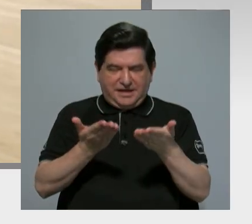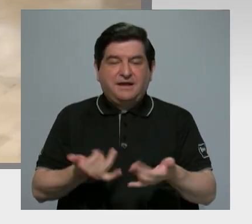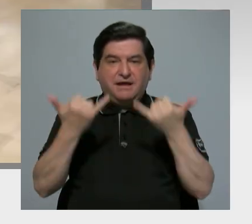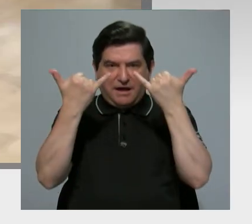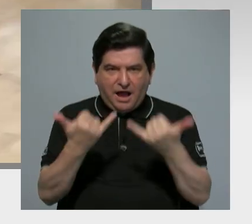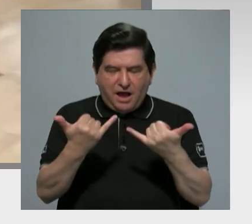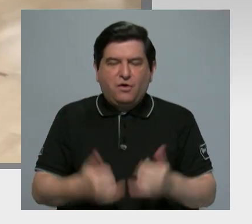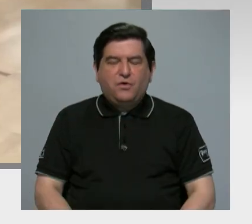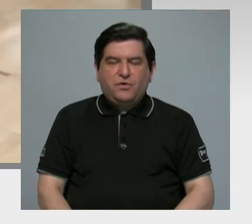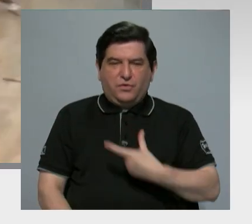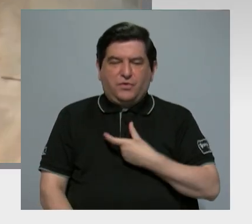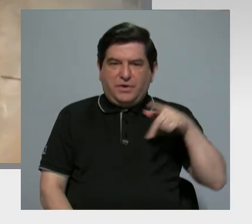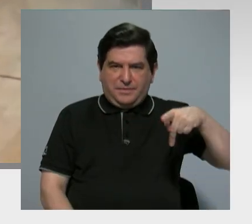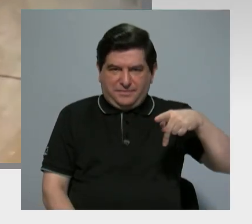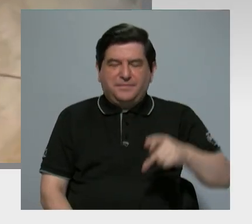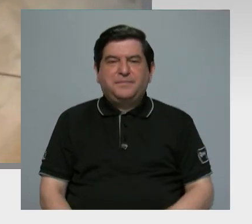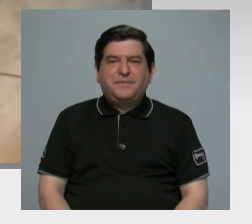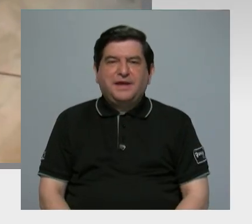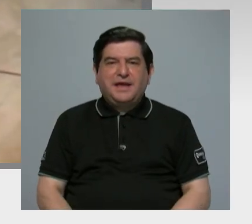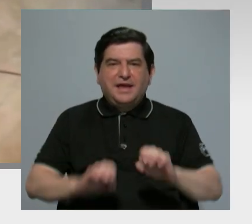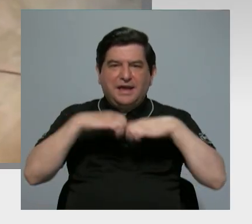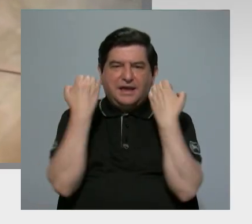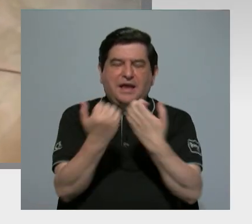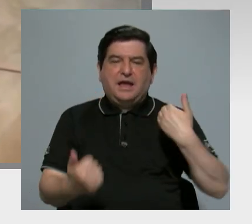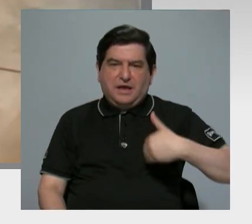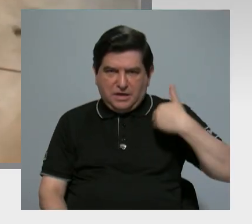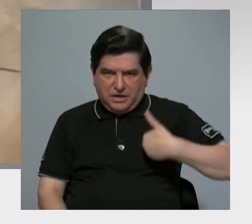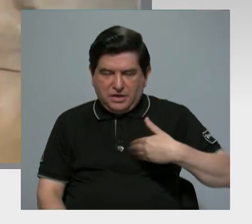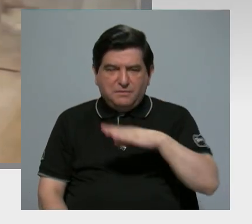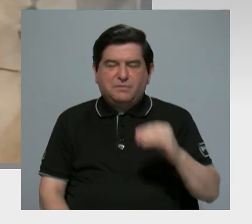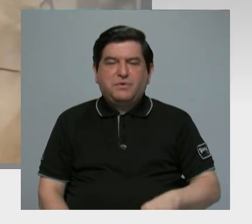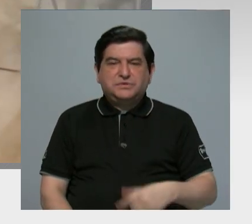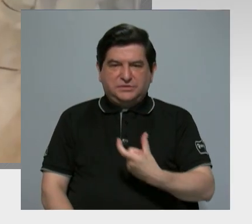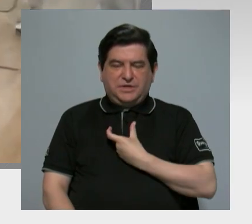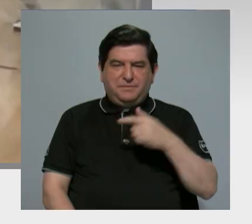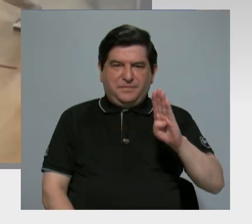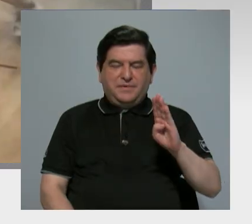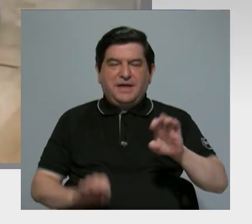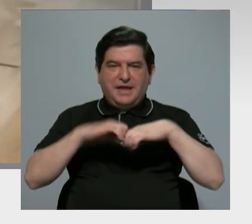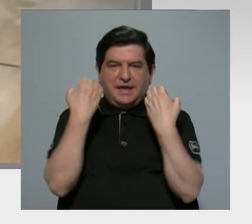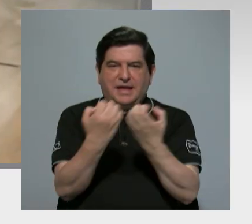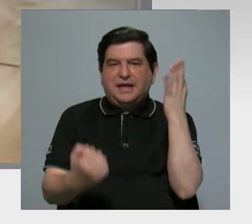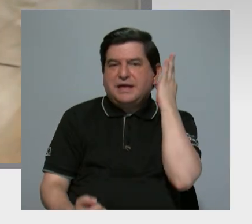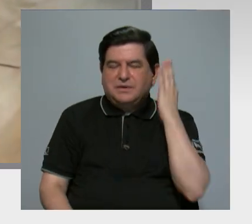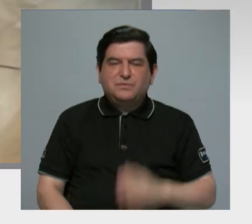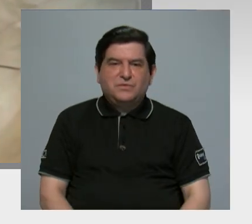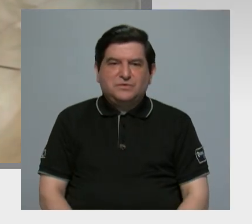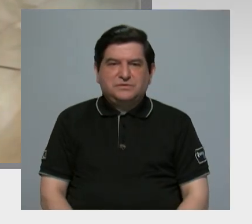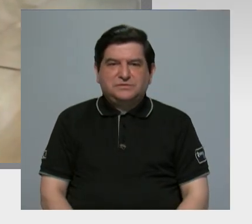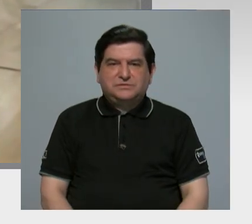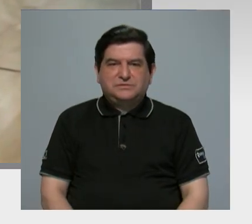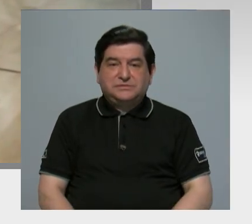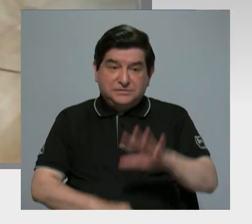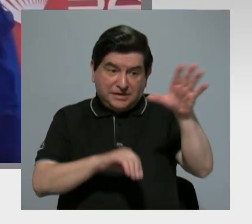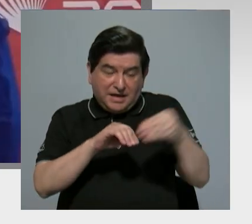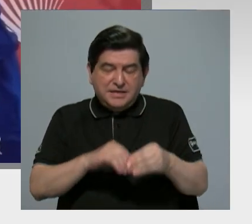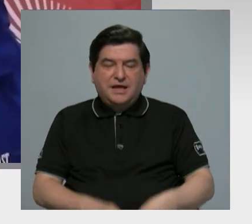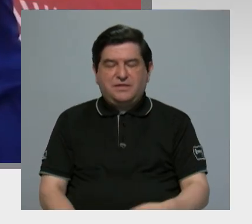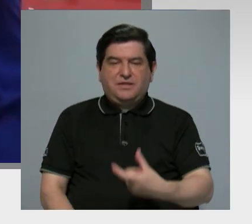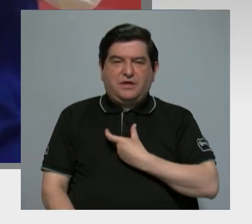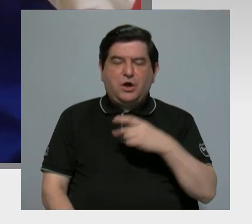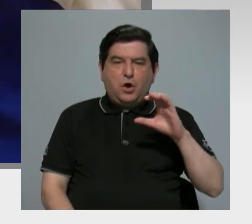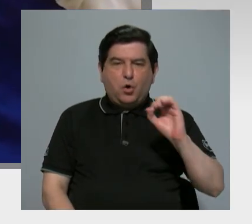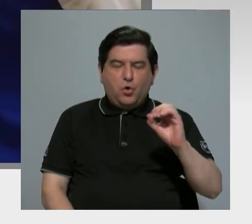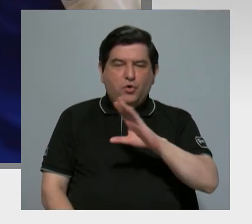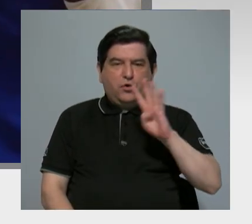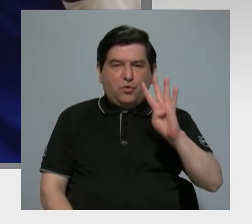Rica, esta vez con la plata en la categoría de equipos masculino y el bronce en equipos femenino. Estas se agregan al